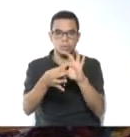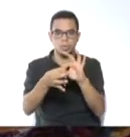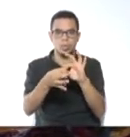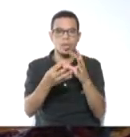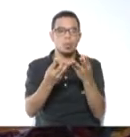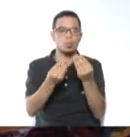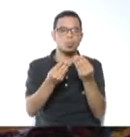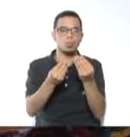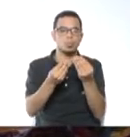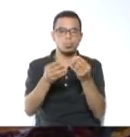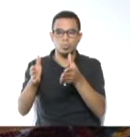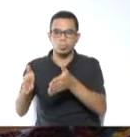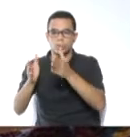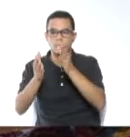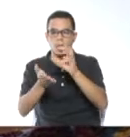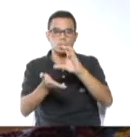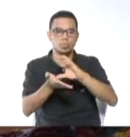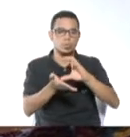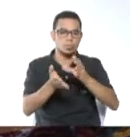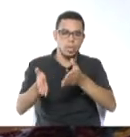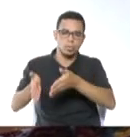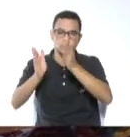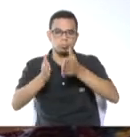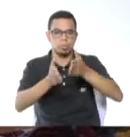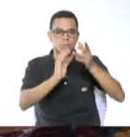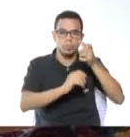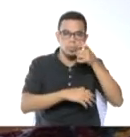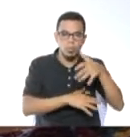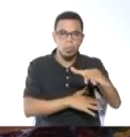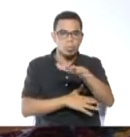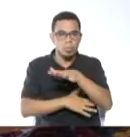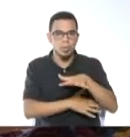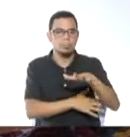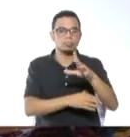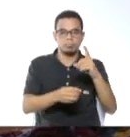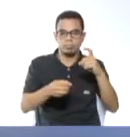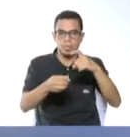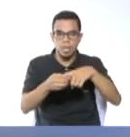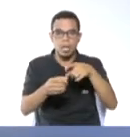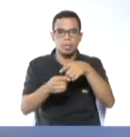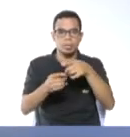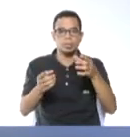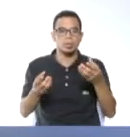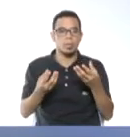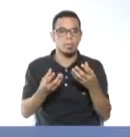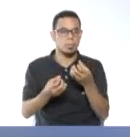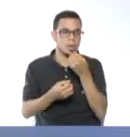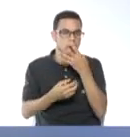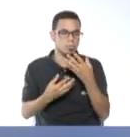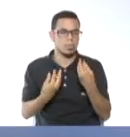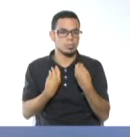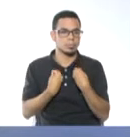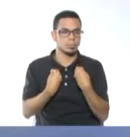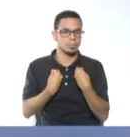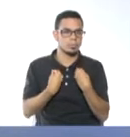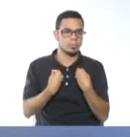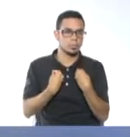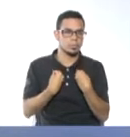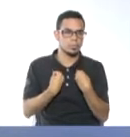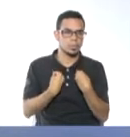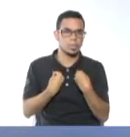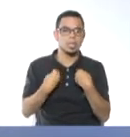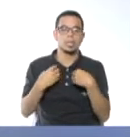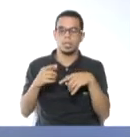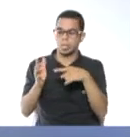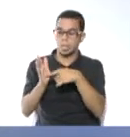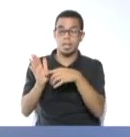muchas sociedades que quieren vivir bien, que quieren vivir en armonía, donde entra en juego el tema de los